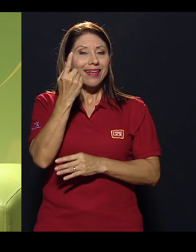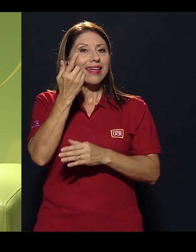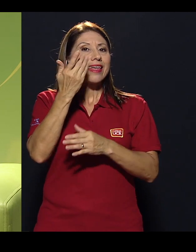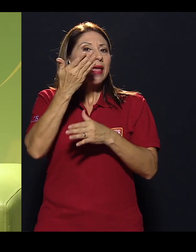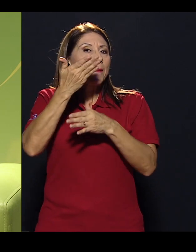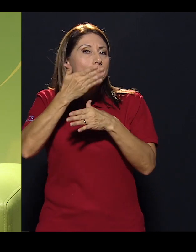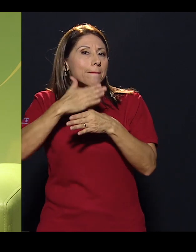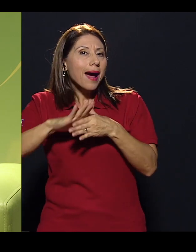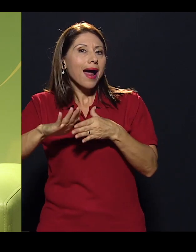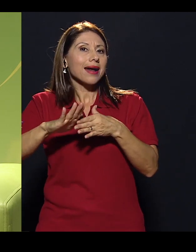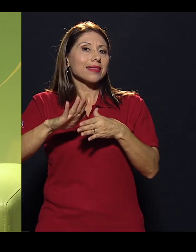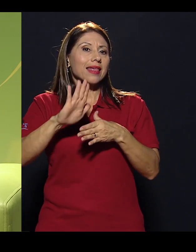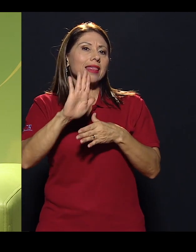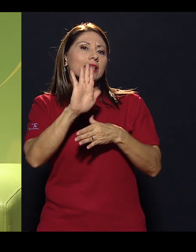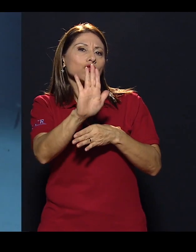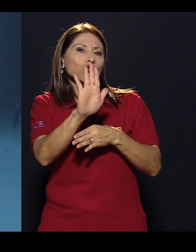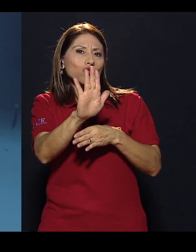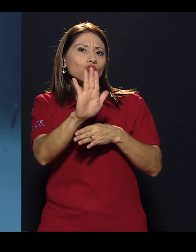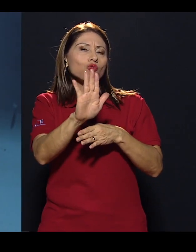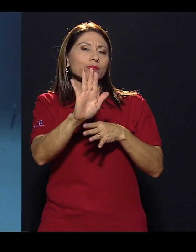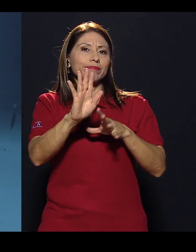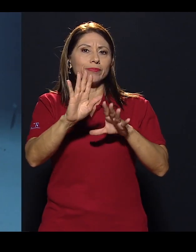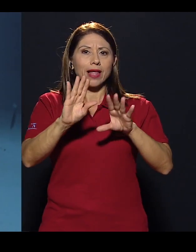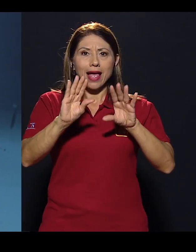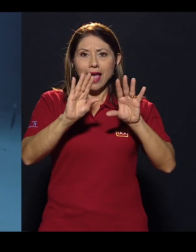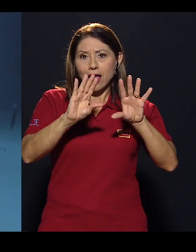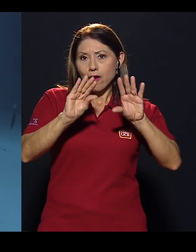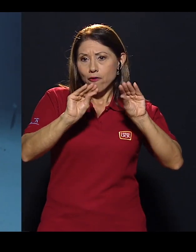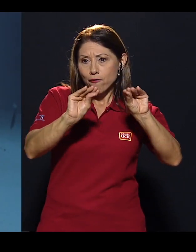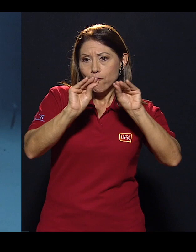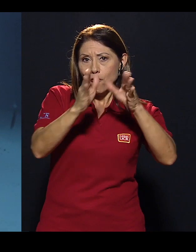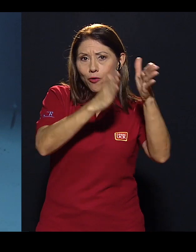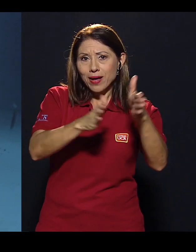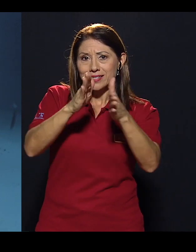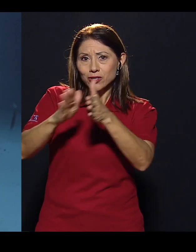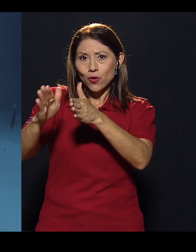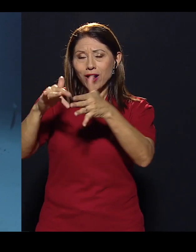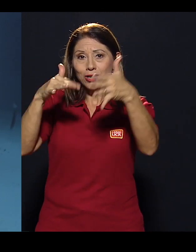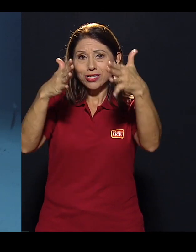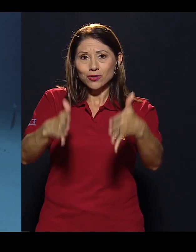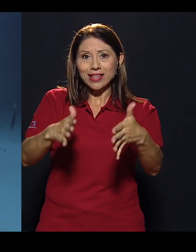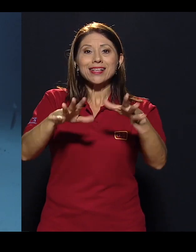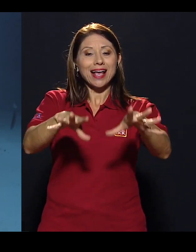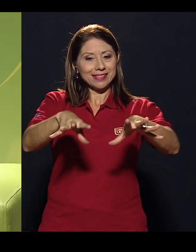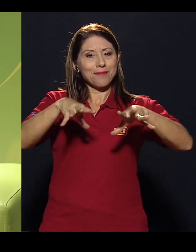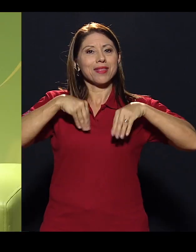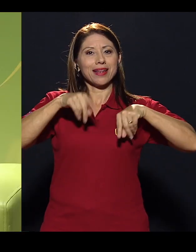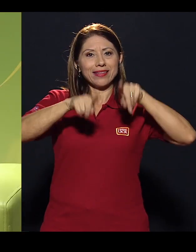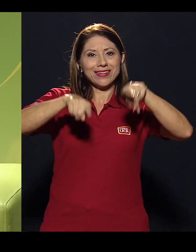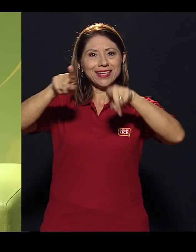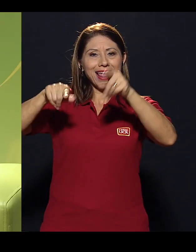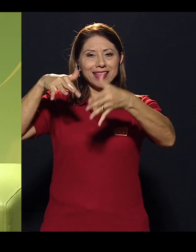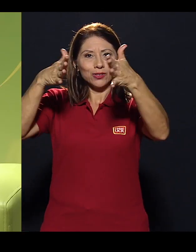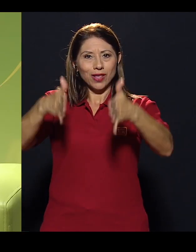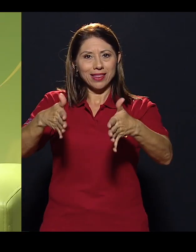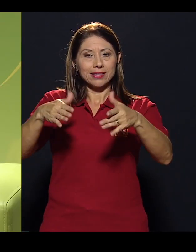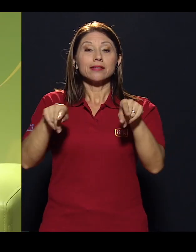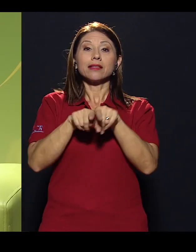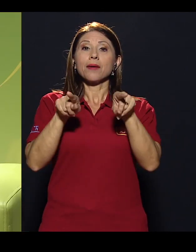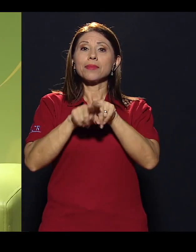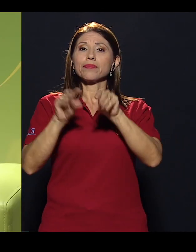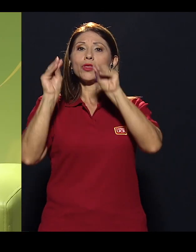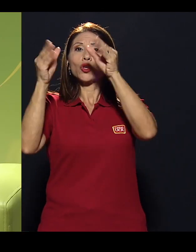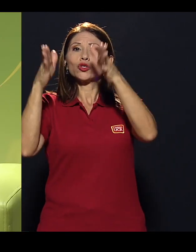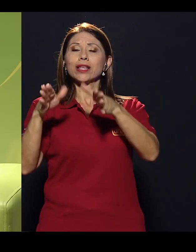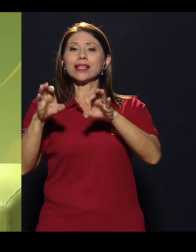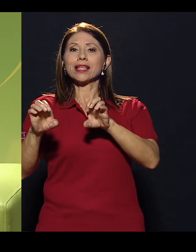formación que dan a sus estudiantes es aceptar las diversidades del estudiantado, y por otra parte los docentes de